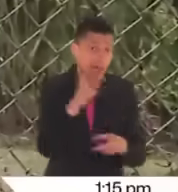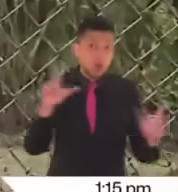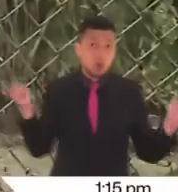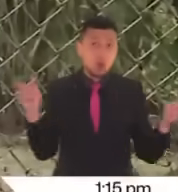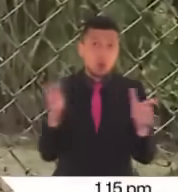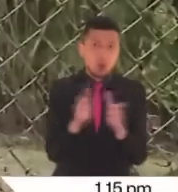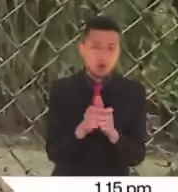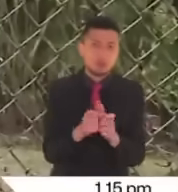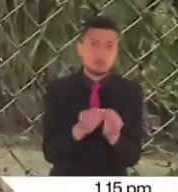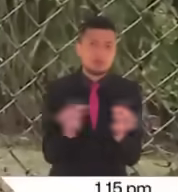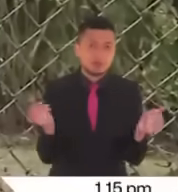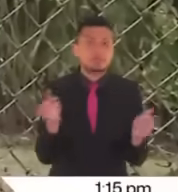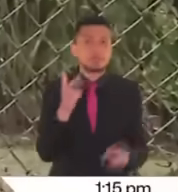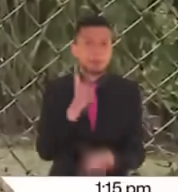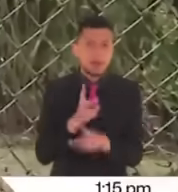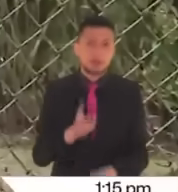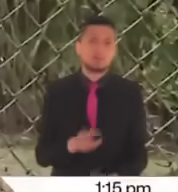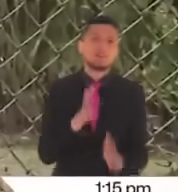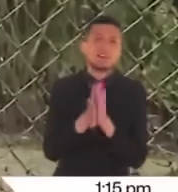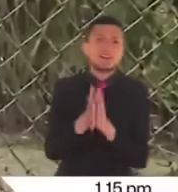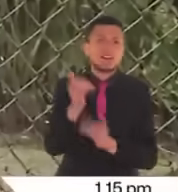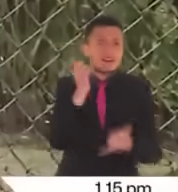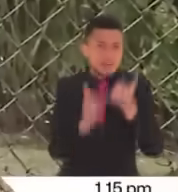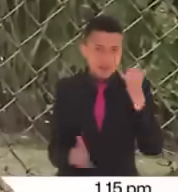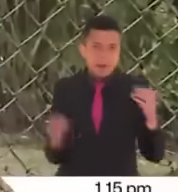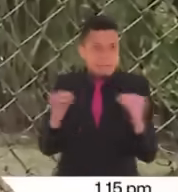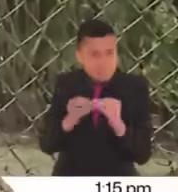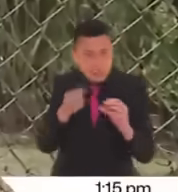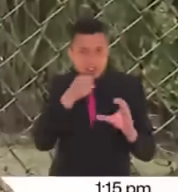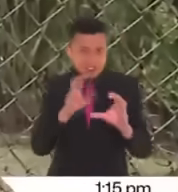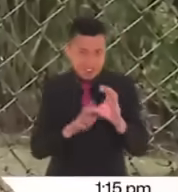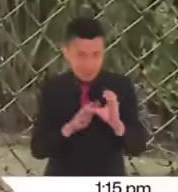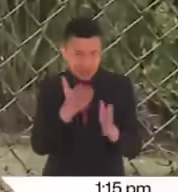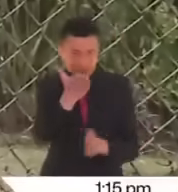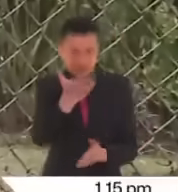extinción. Es todo por el momento. Ustedes tienen más noticias RCN. Muy buenas tardes.